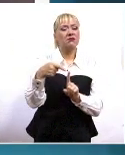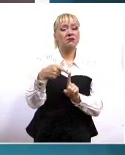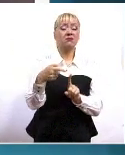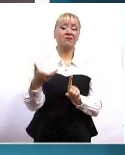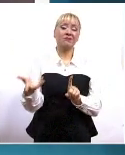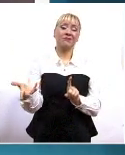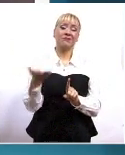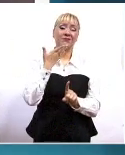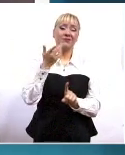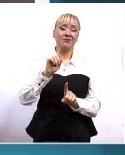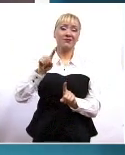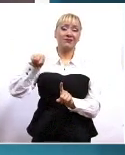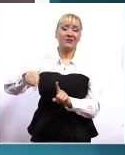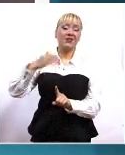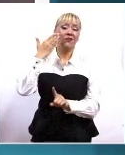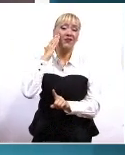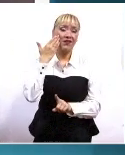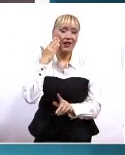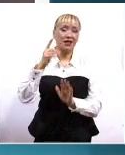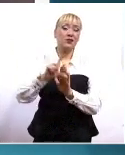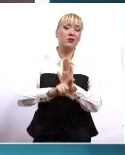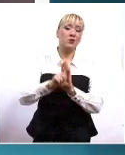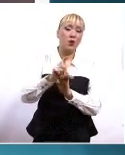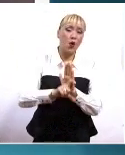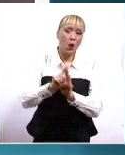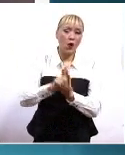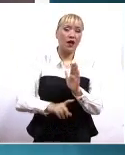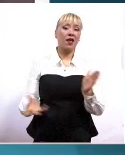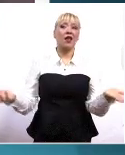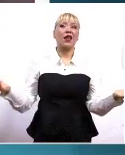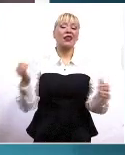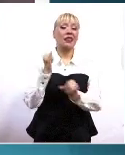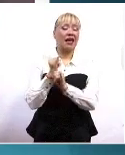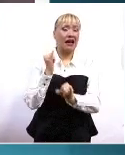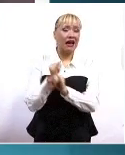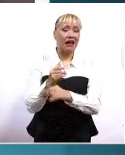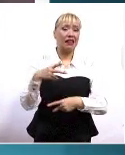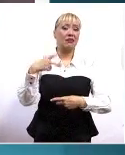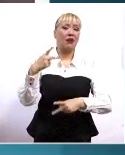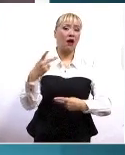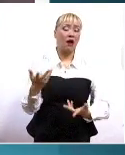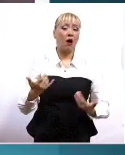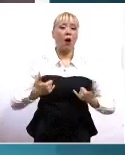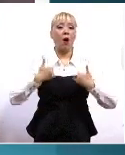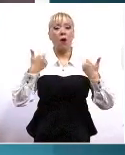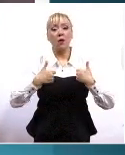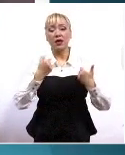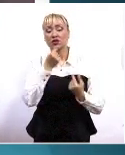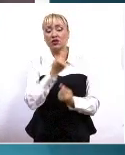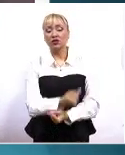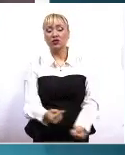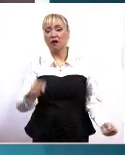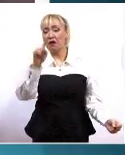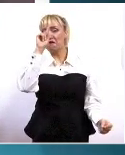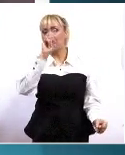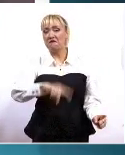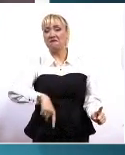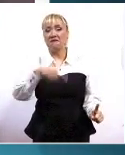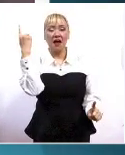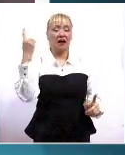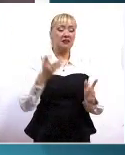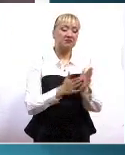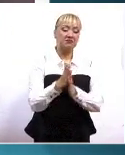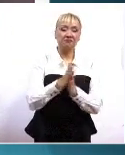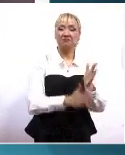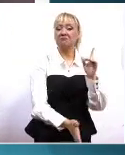en las redes sociales y en el Internet, sobre todo en adolescentes y en niños que en la mayoría de los